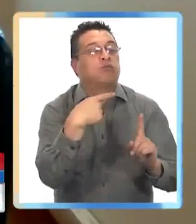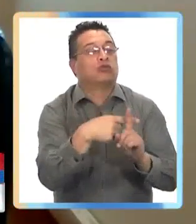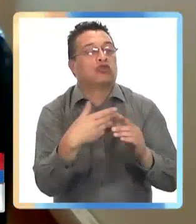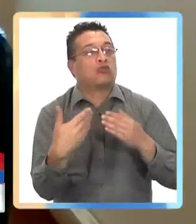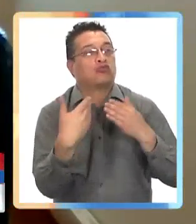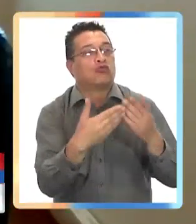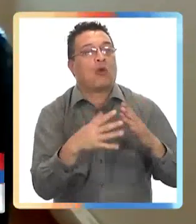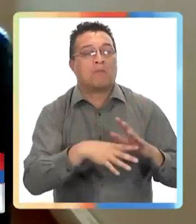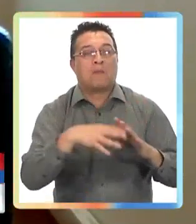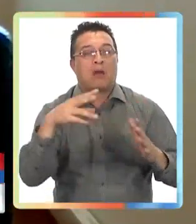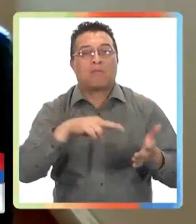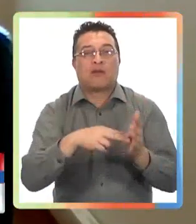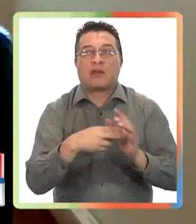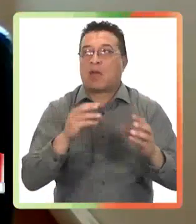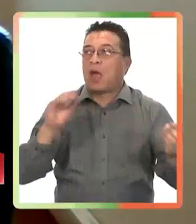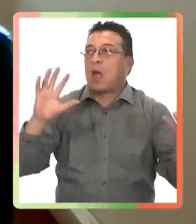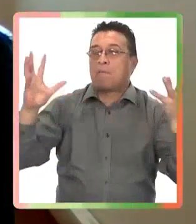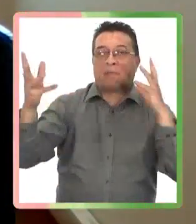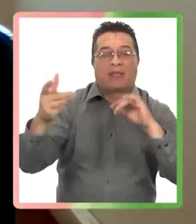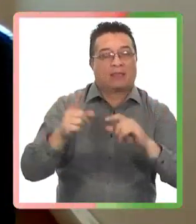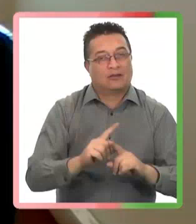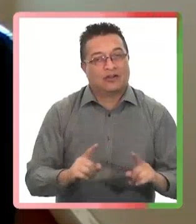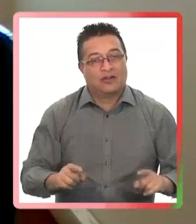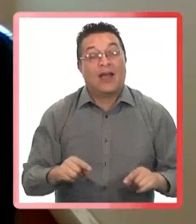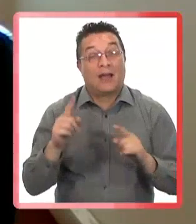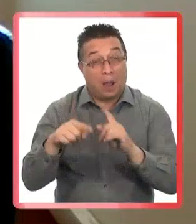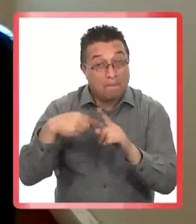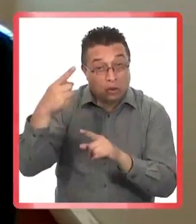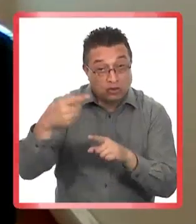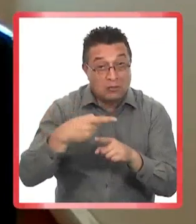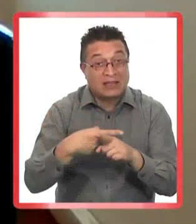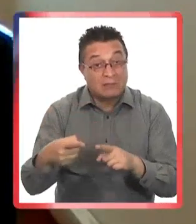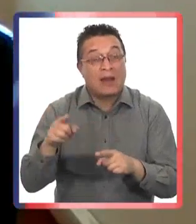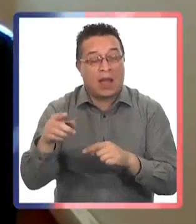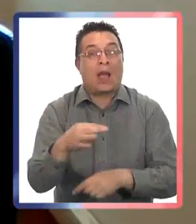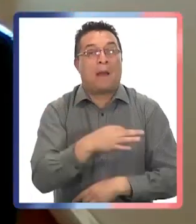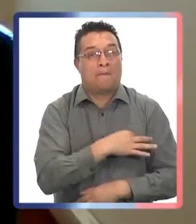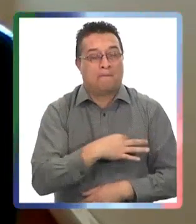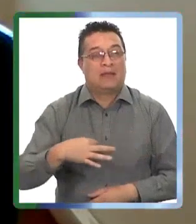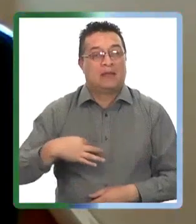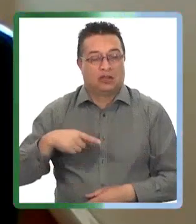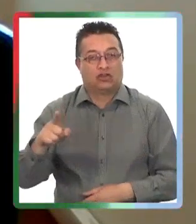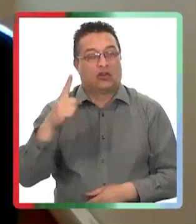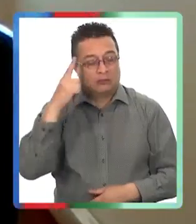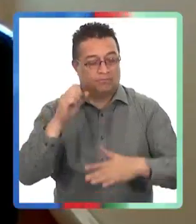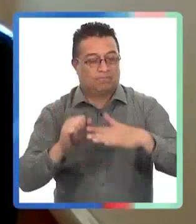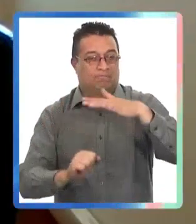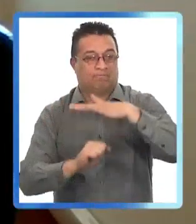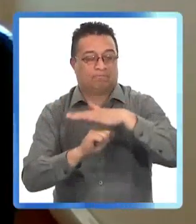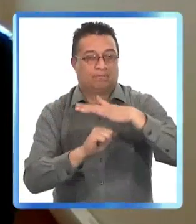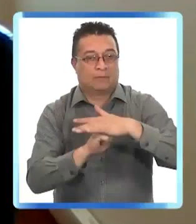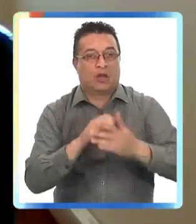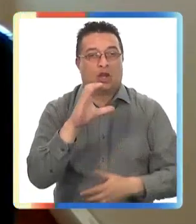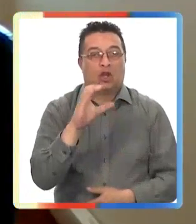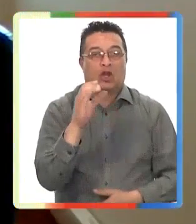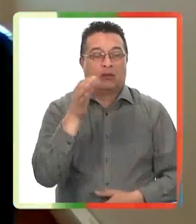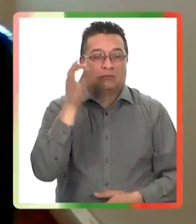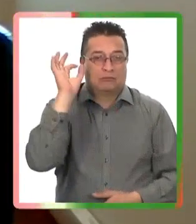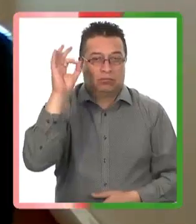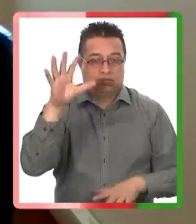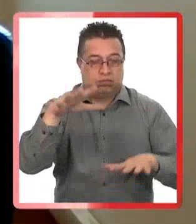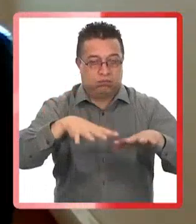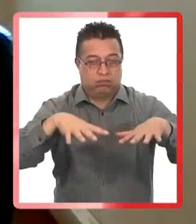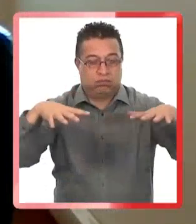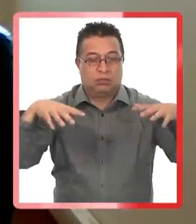los problemas ambientales que tenemos. La próxima semana justamente el ministro va a encabezar la cumbre del metano aquí en el país, que